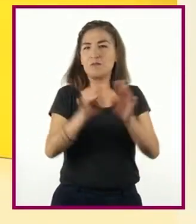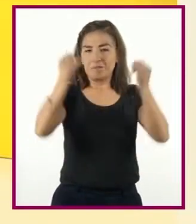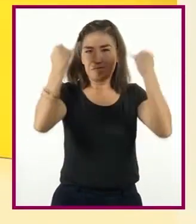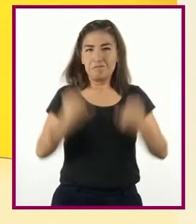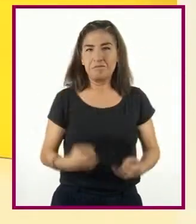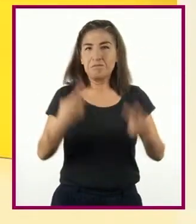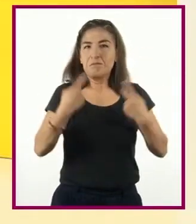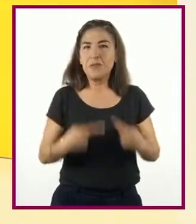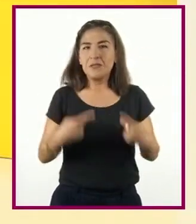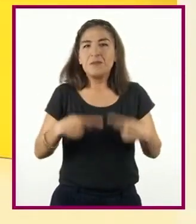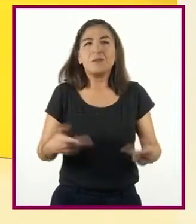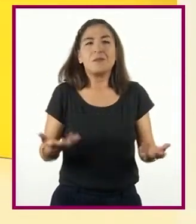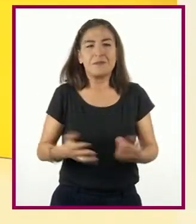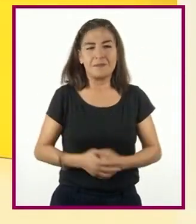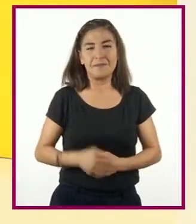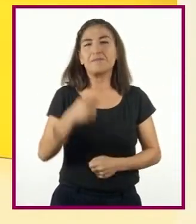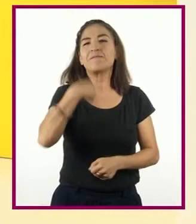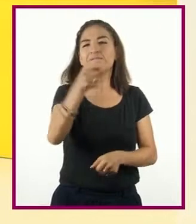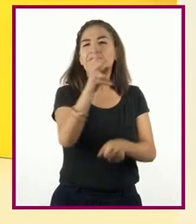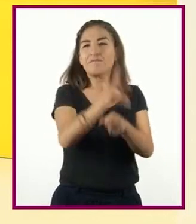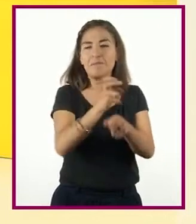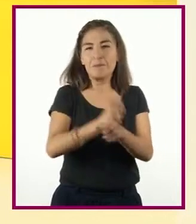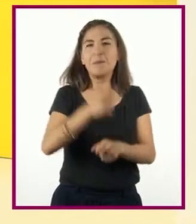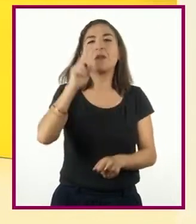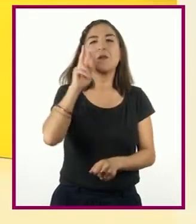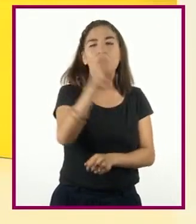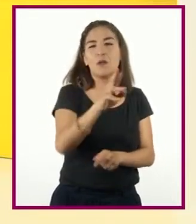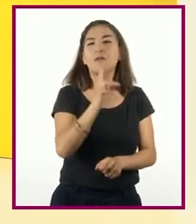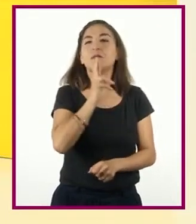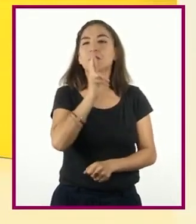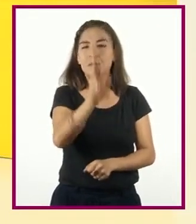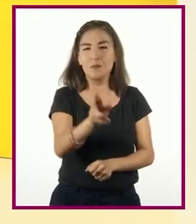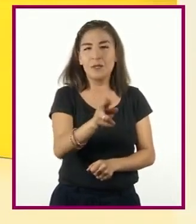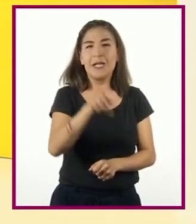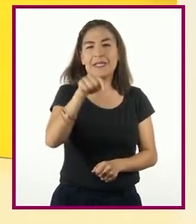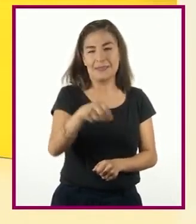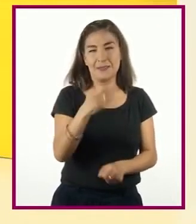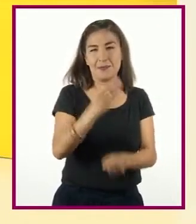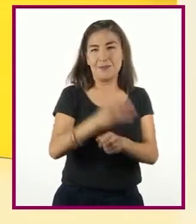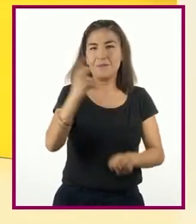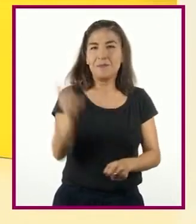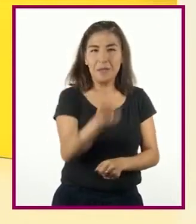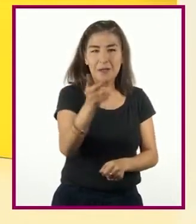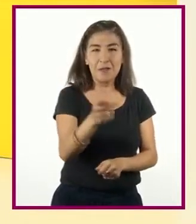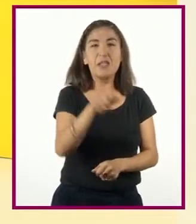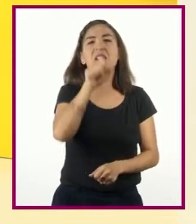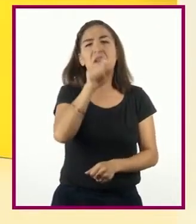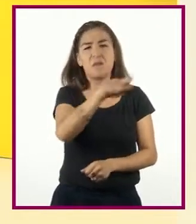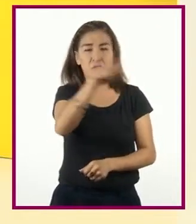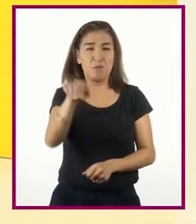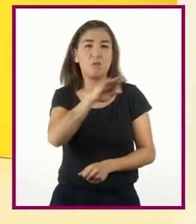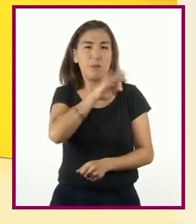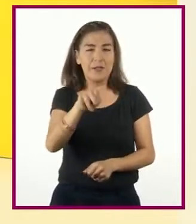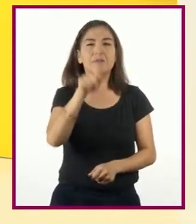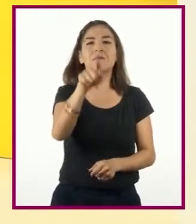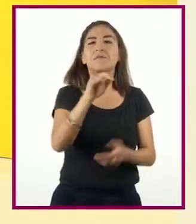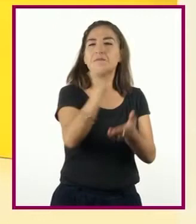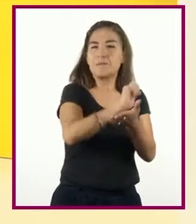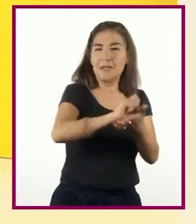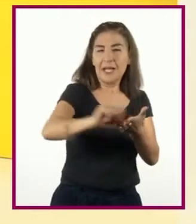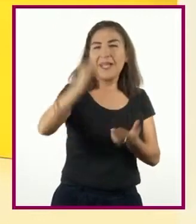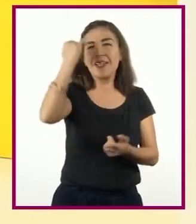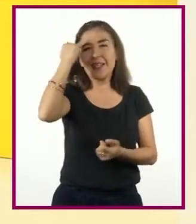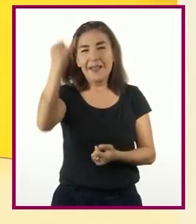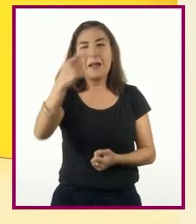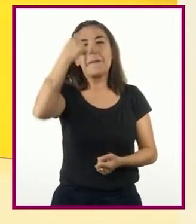persona? Les invito a que intenten dar respuesta a estas preguntas y, si les es posible, anoten sus ideas